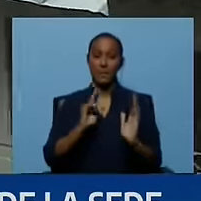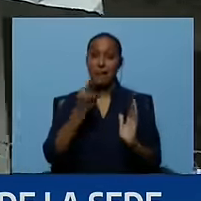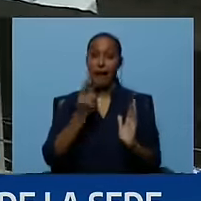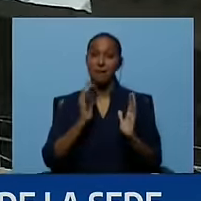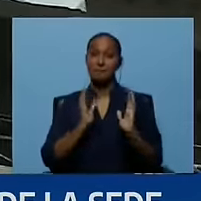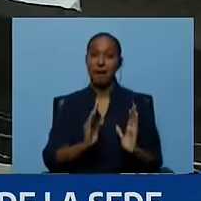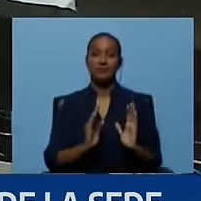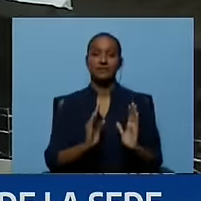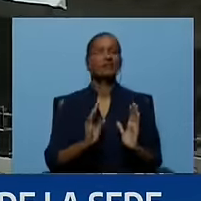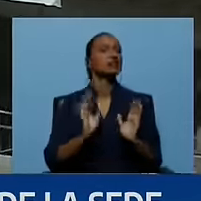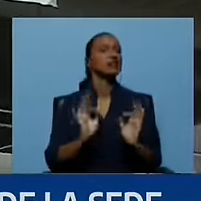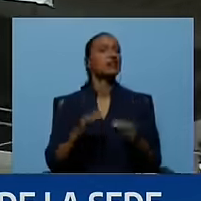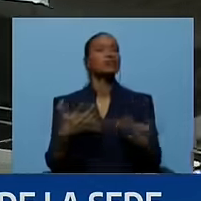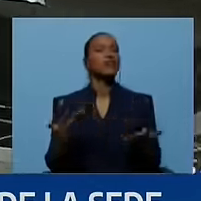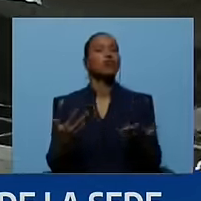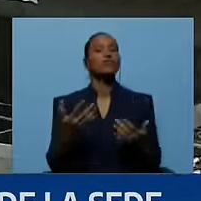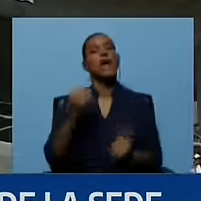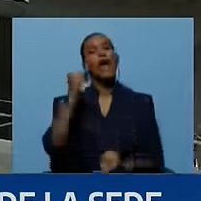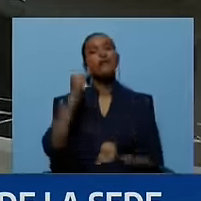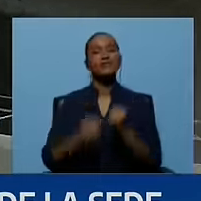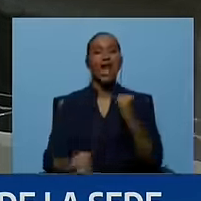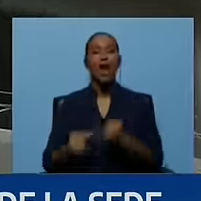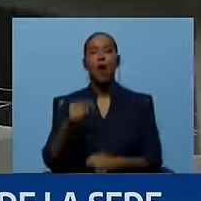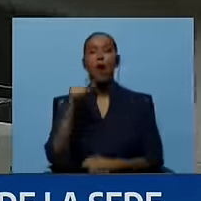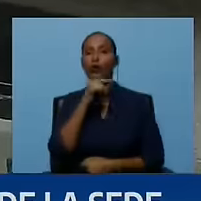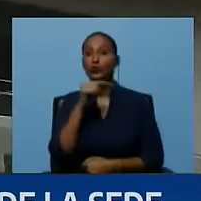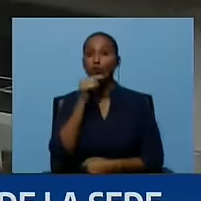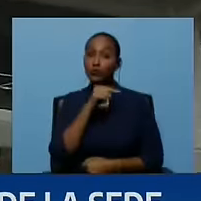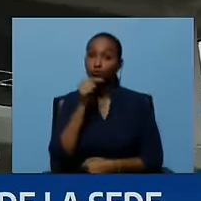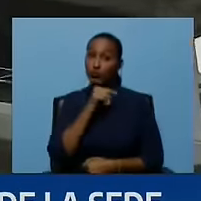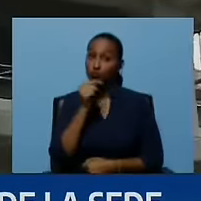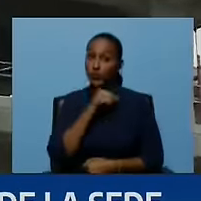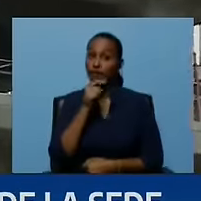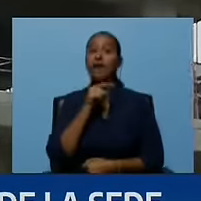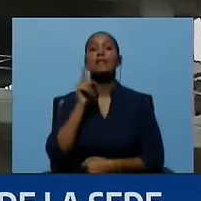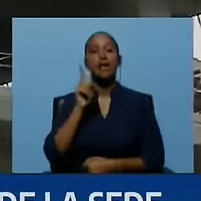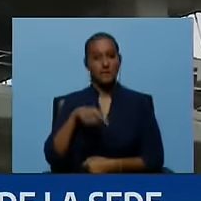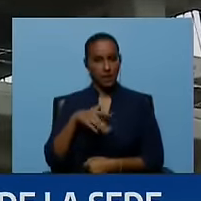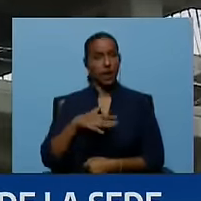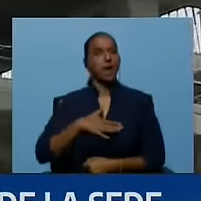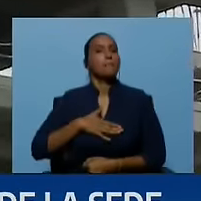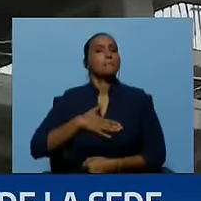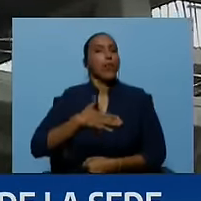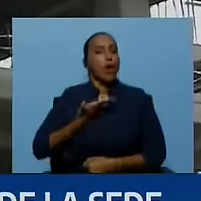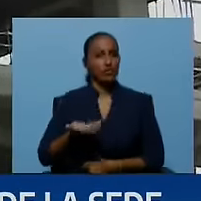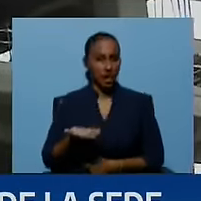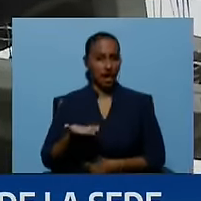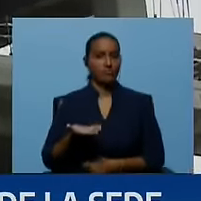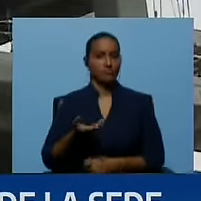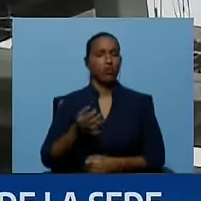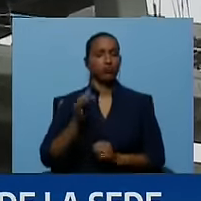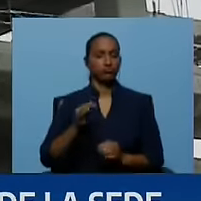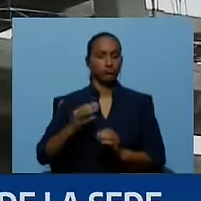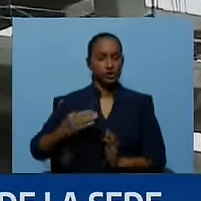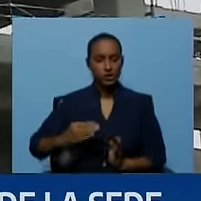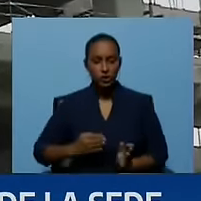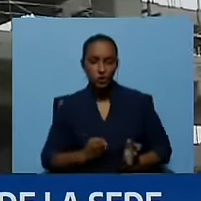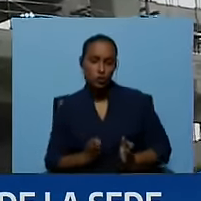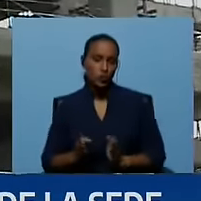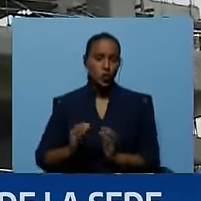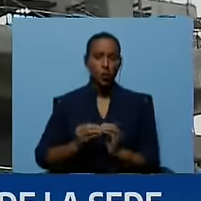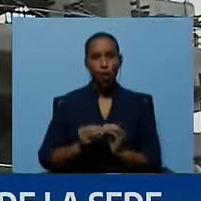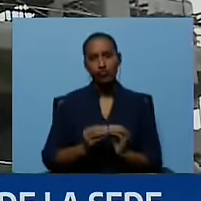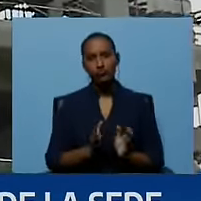inmediatamente al finalizar el mes de octubre, de modo tal que nos permita también desarrollar la vialidad que conecta con ¿Qué carreras y